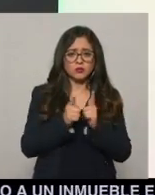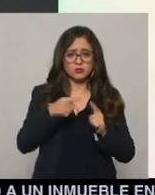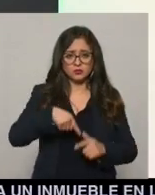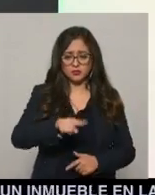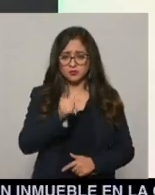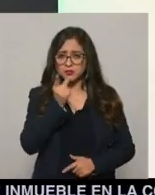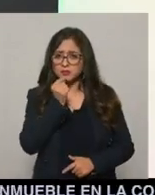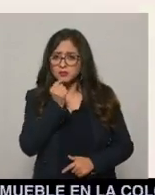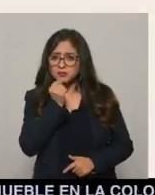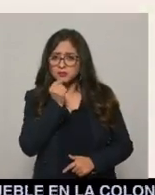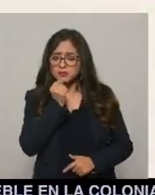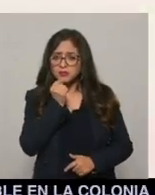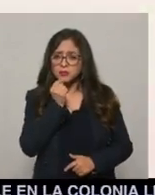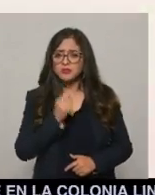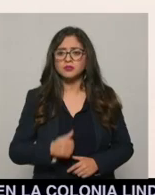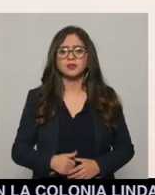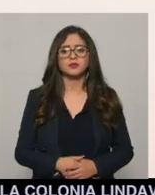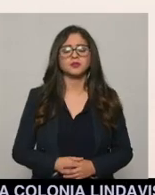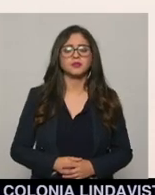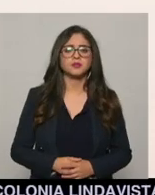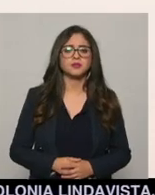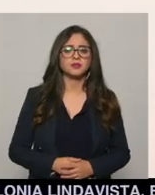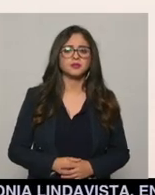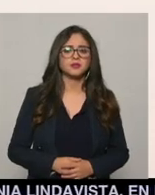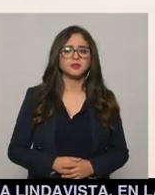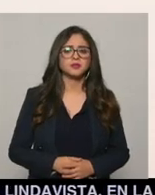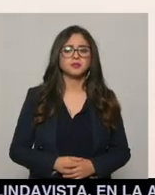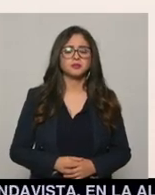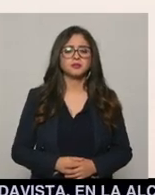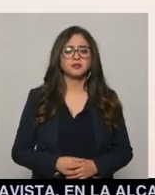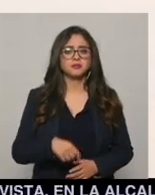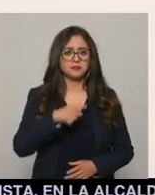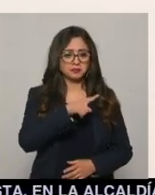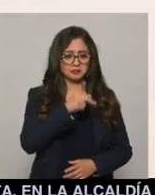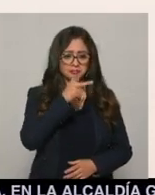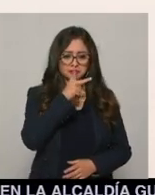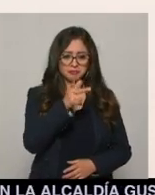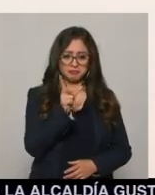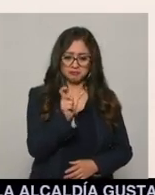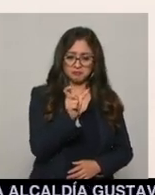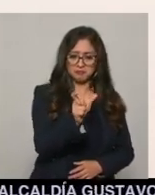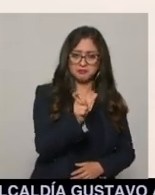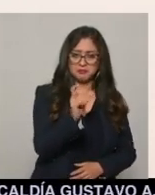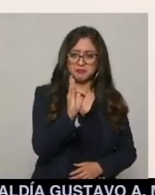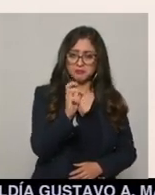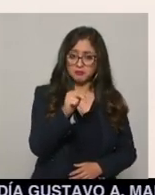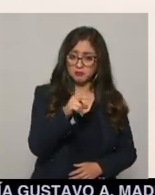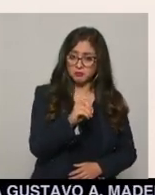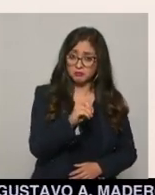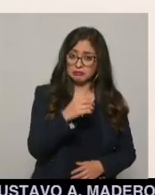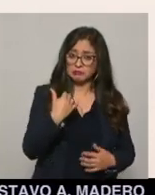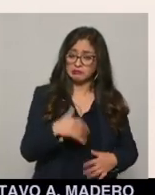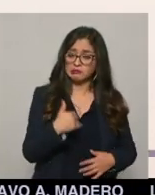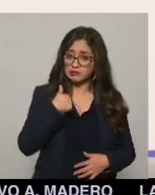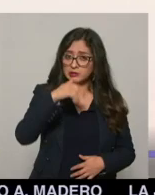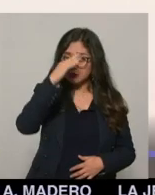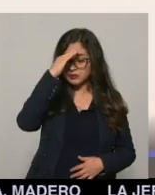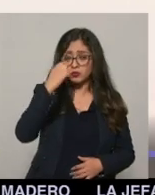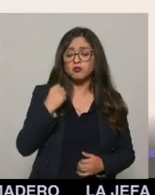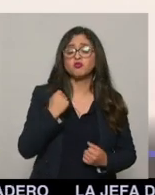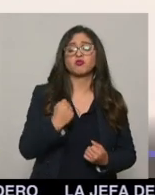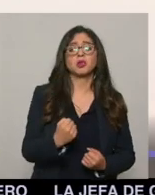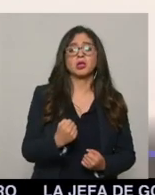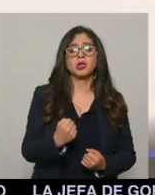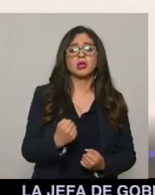policíacas. Sí, bueno, yo creo que justo el término que utiliza Fernando me parece fuerte, ¿no? Digamos, en cuanto a la dimensión, pero creo que